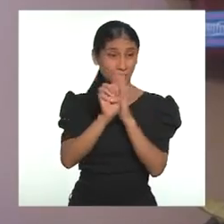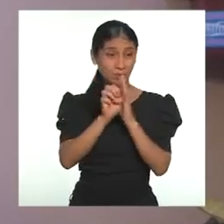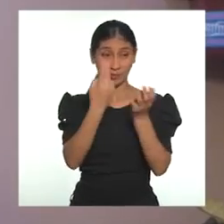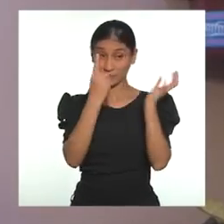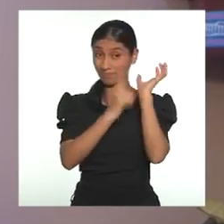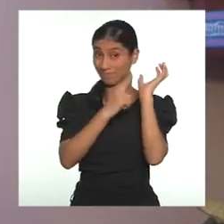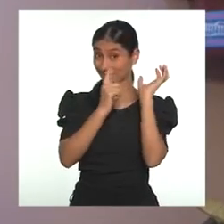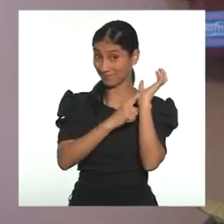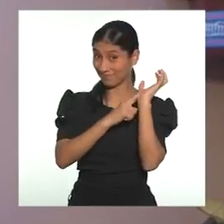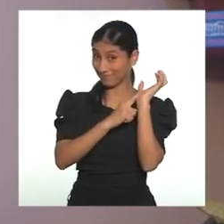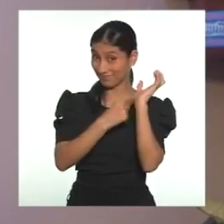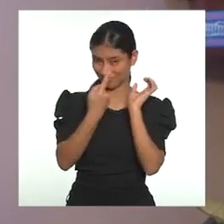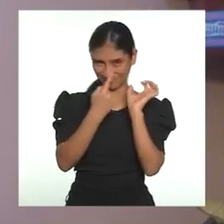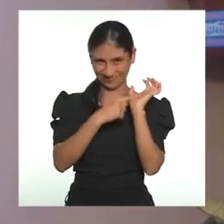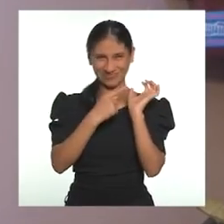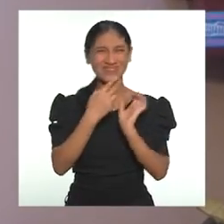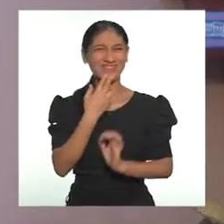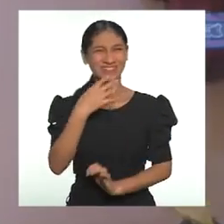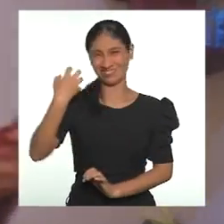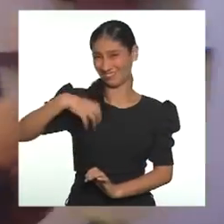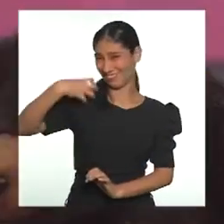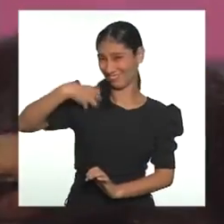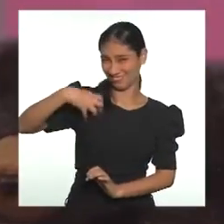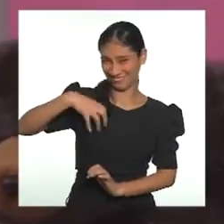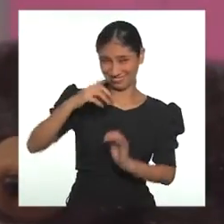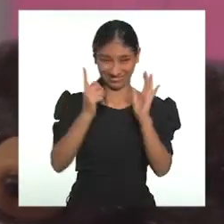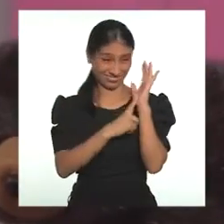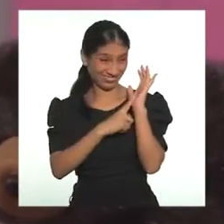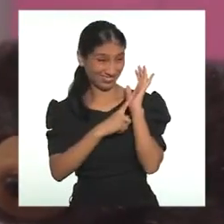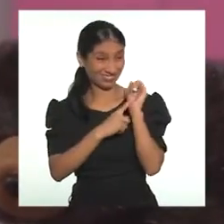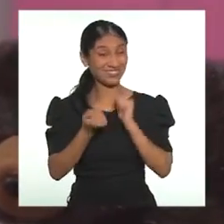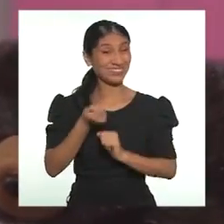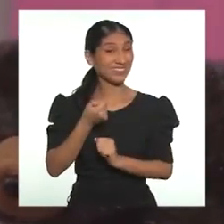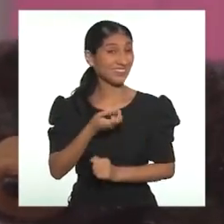ejemplo, miren esta manzana.